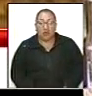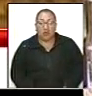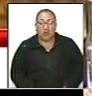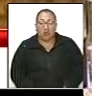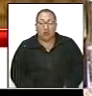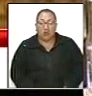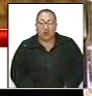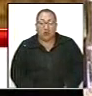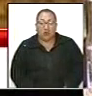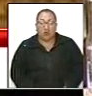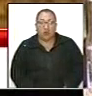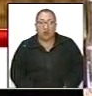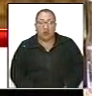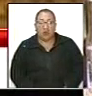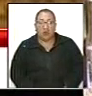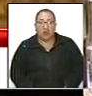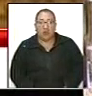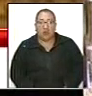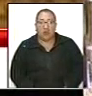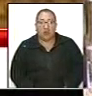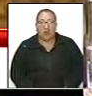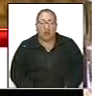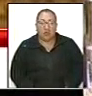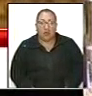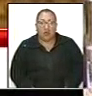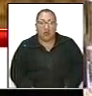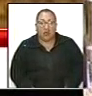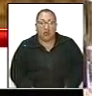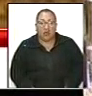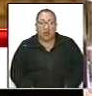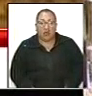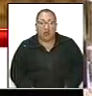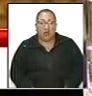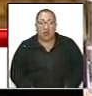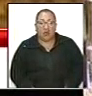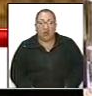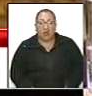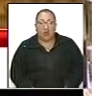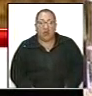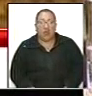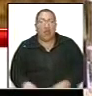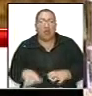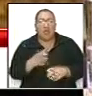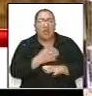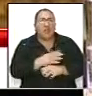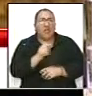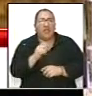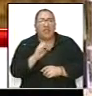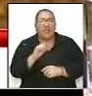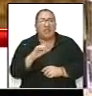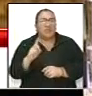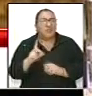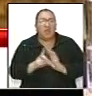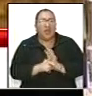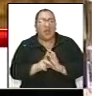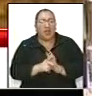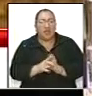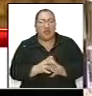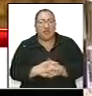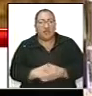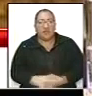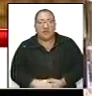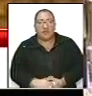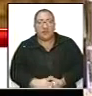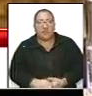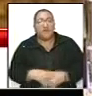un sistema de generación de tesis ilegal, ¿no? Nosotros